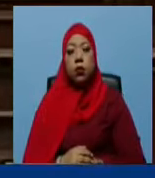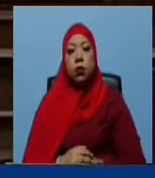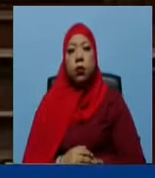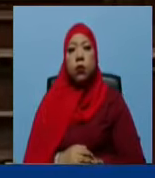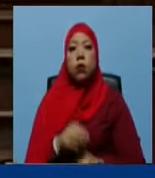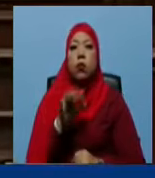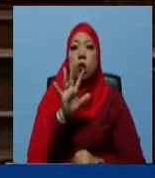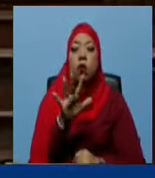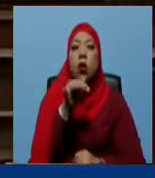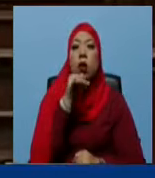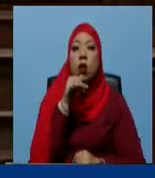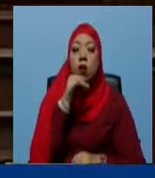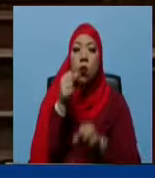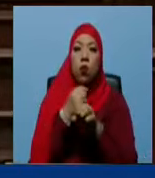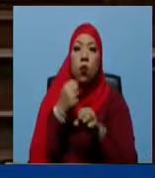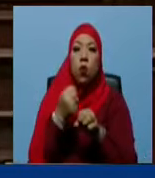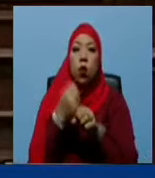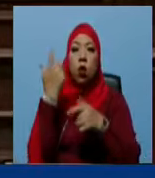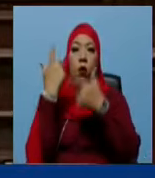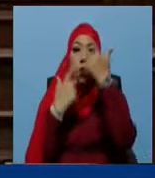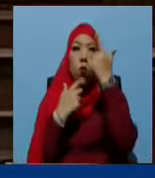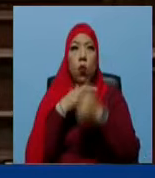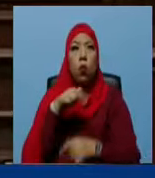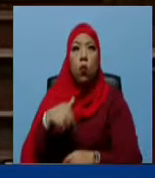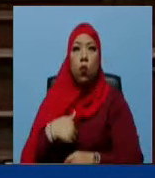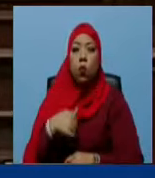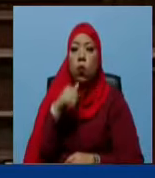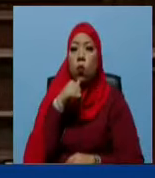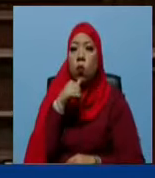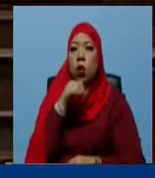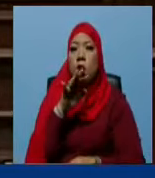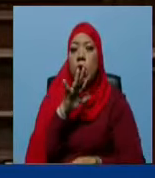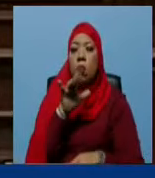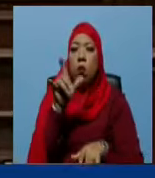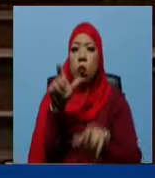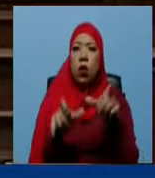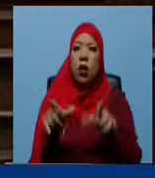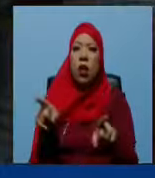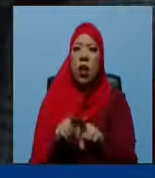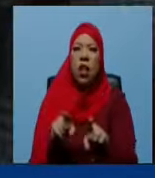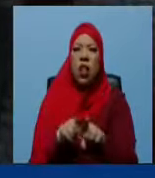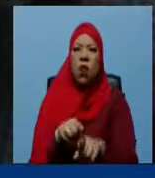Sin culipandeo, como dice Fernando Soto Rojo. Sin culipandeo.